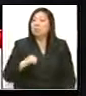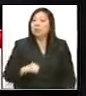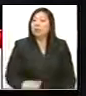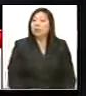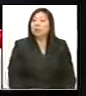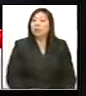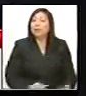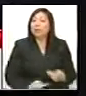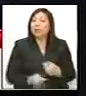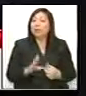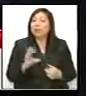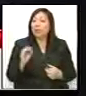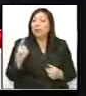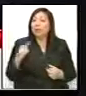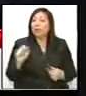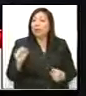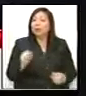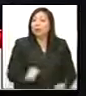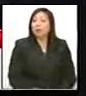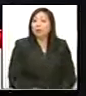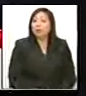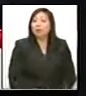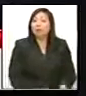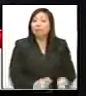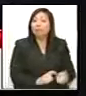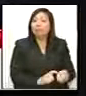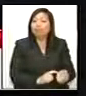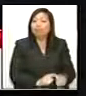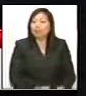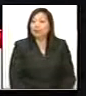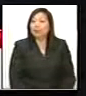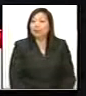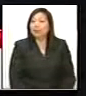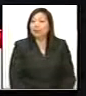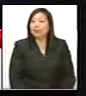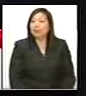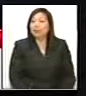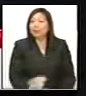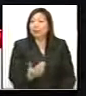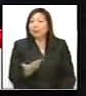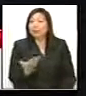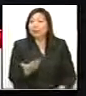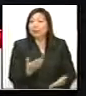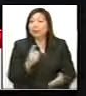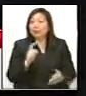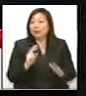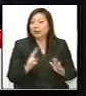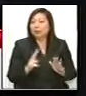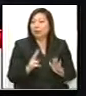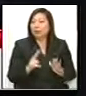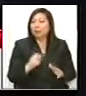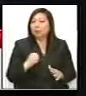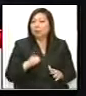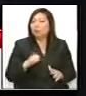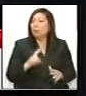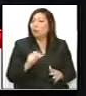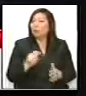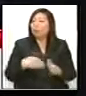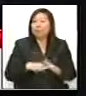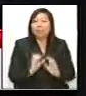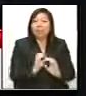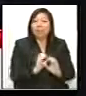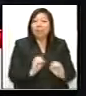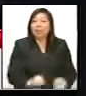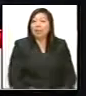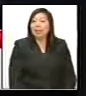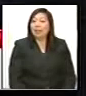una transferencia de 50 millones de soles para el tema de anemia y hay 117 municipios que todavía no lo han incorporado. Entonces, a